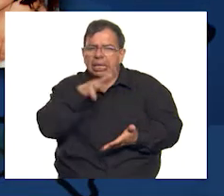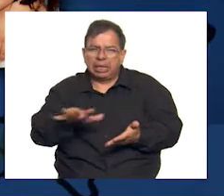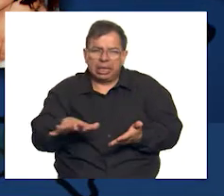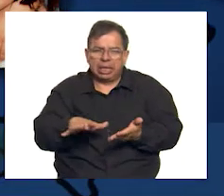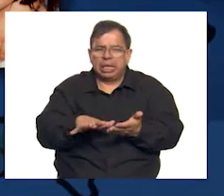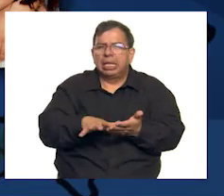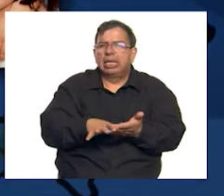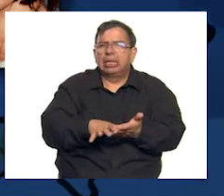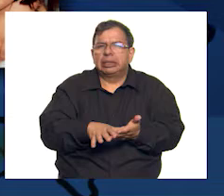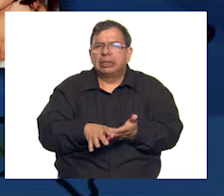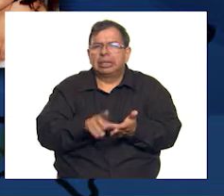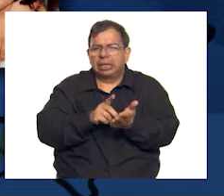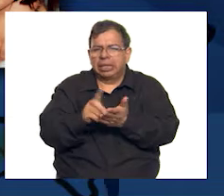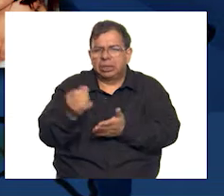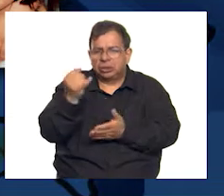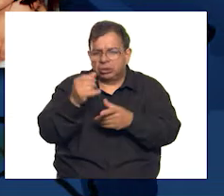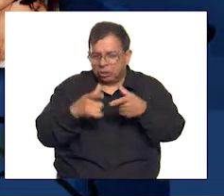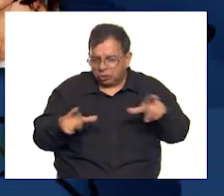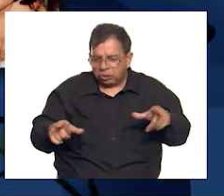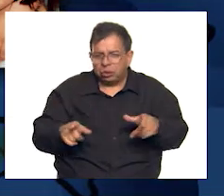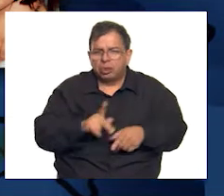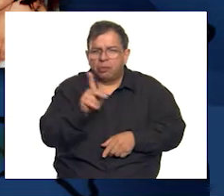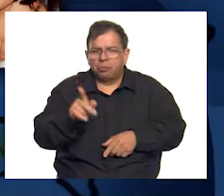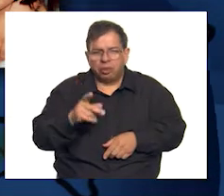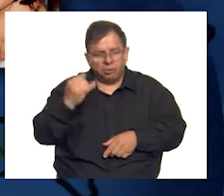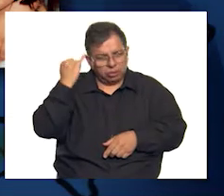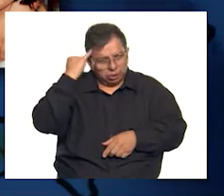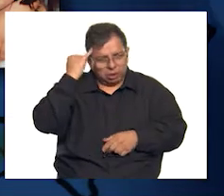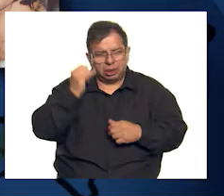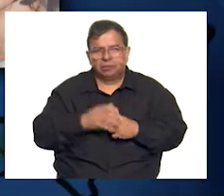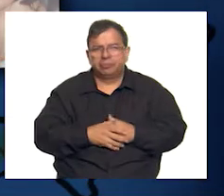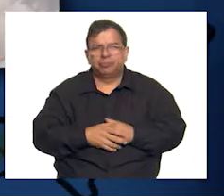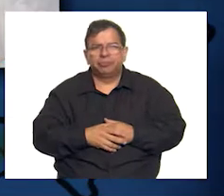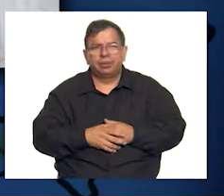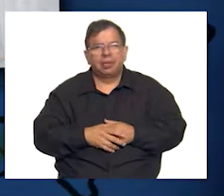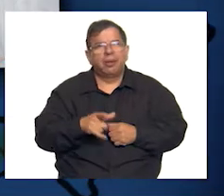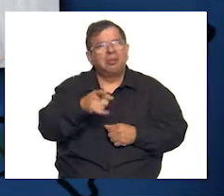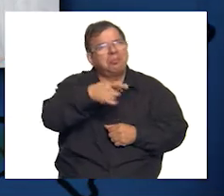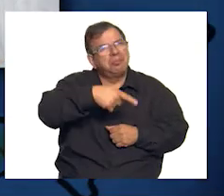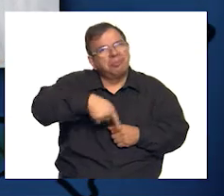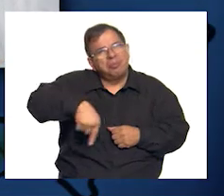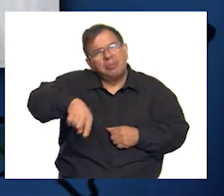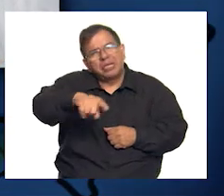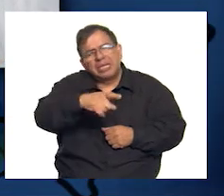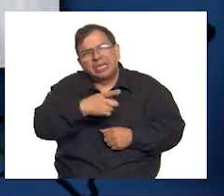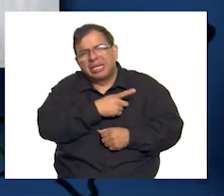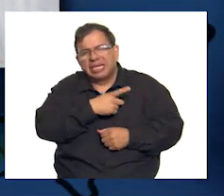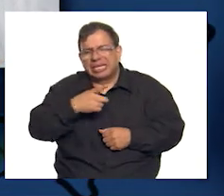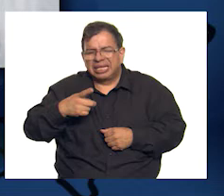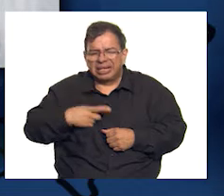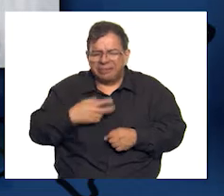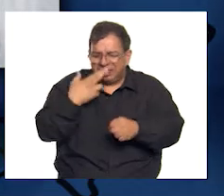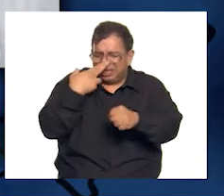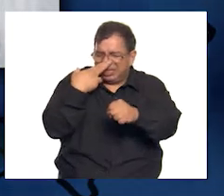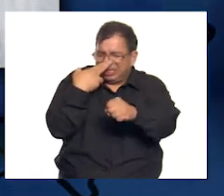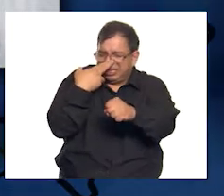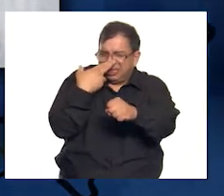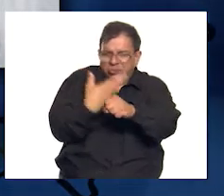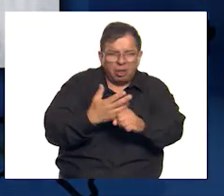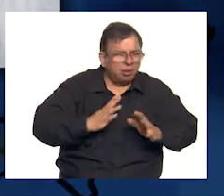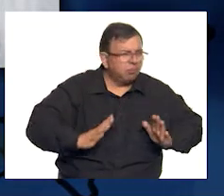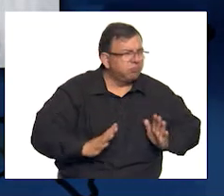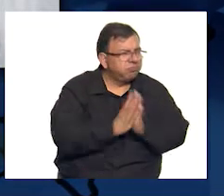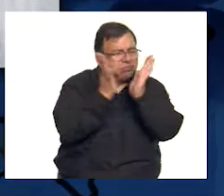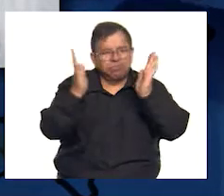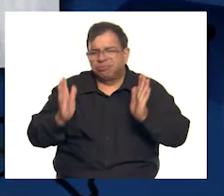Pueblos Indígenas. Pero lo anterior no tendría sentido sin la participación, en un esquema de responsabilidad compartida de